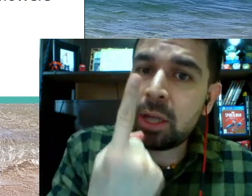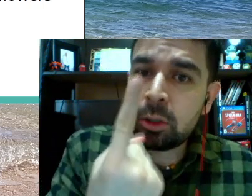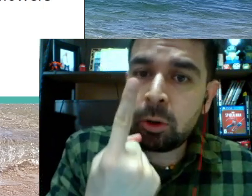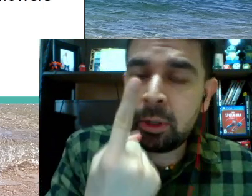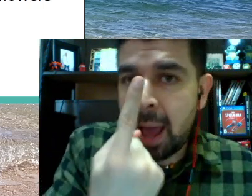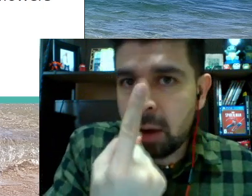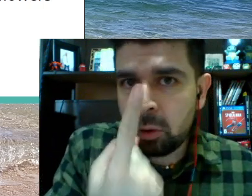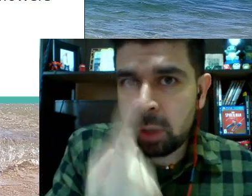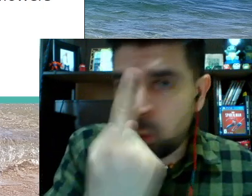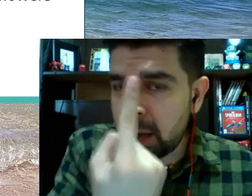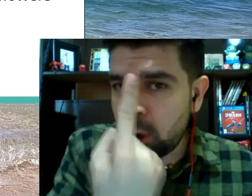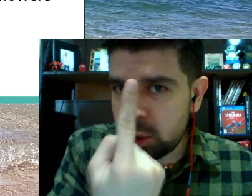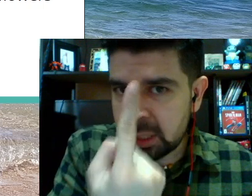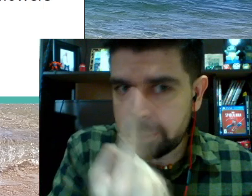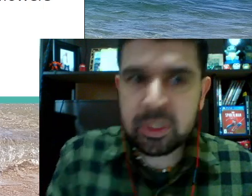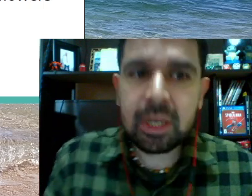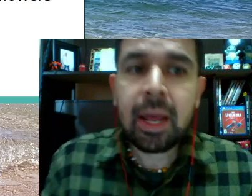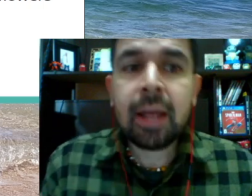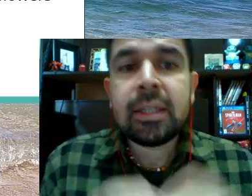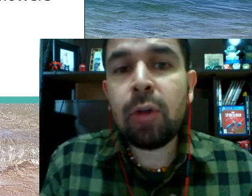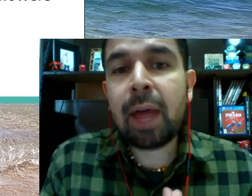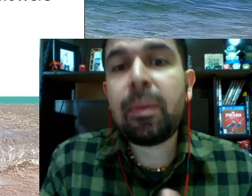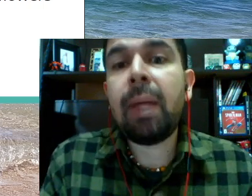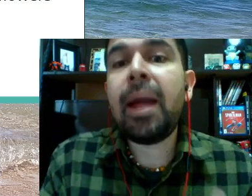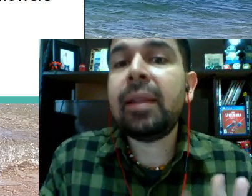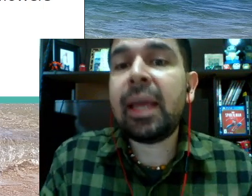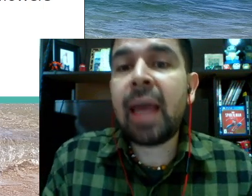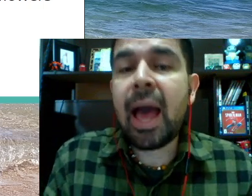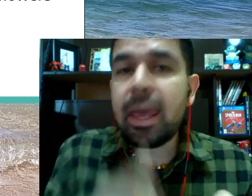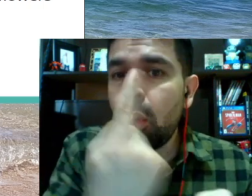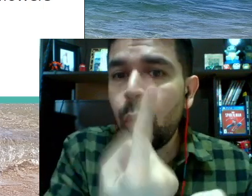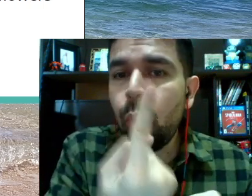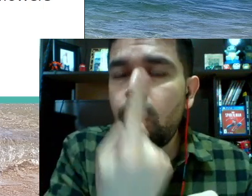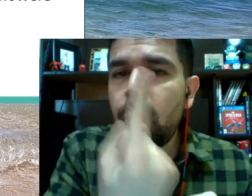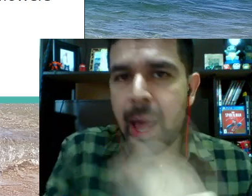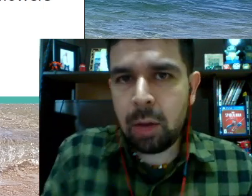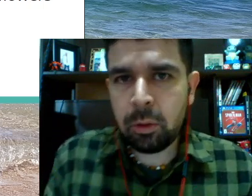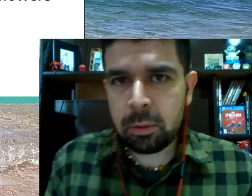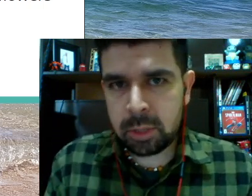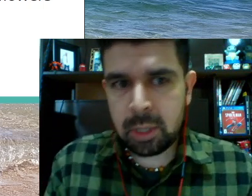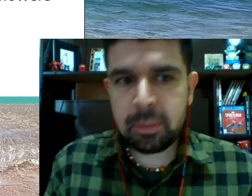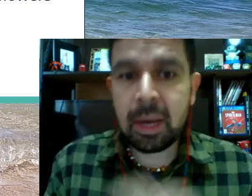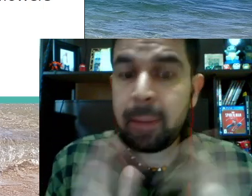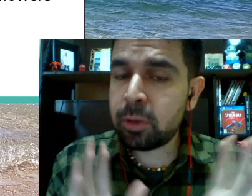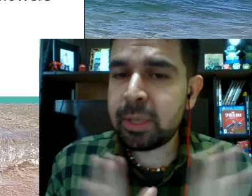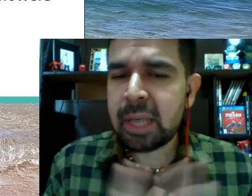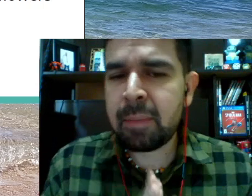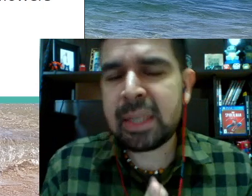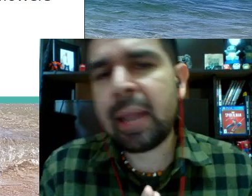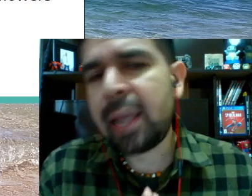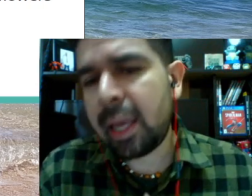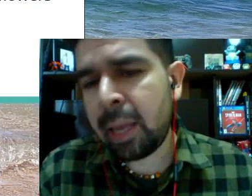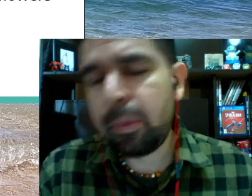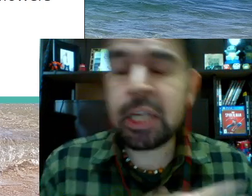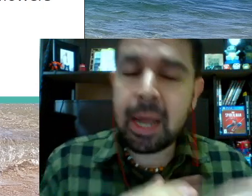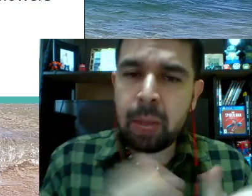una de algo de una cosa si singular para hablar de que hay uno de algo sí ya veremos más adelante